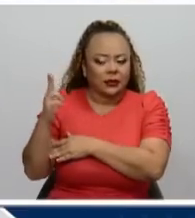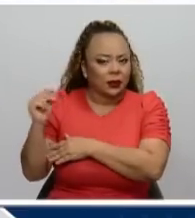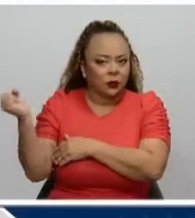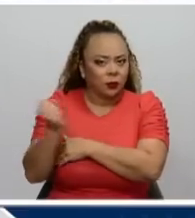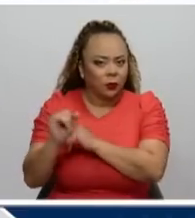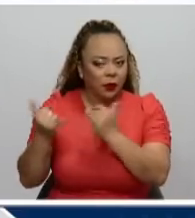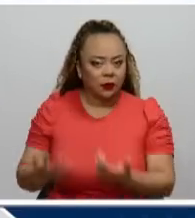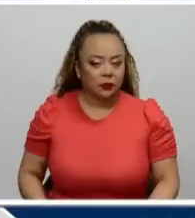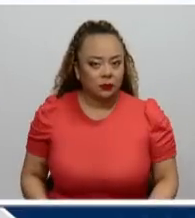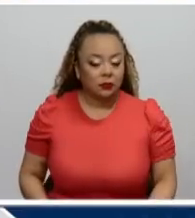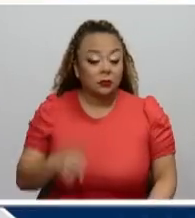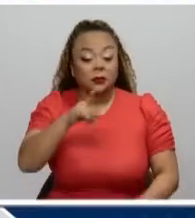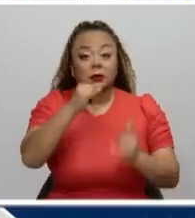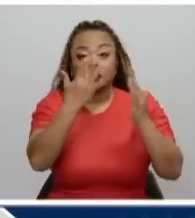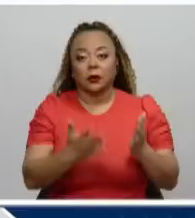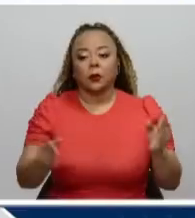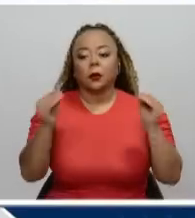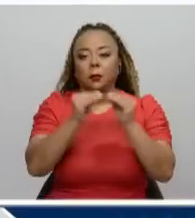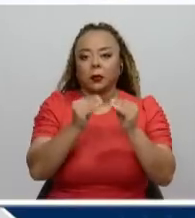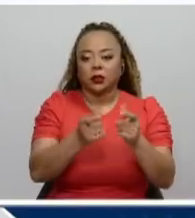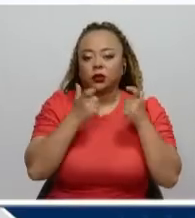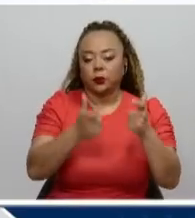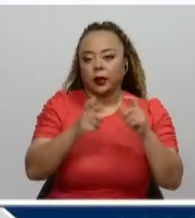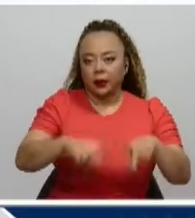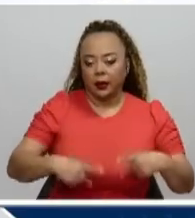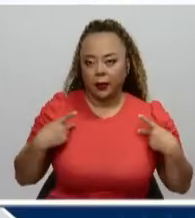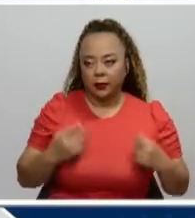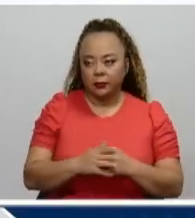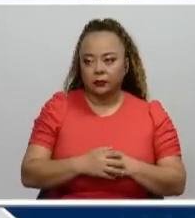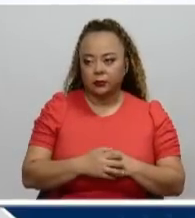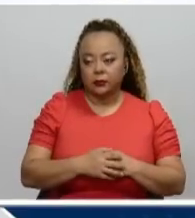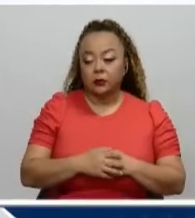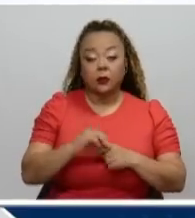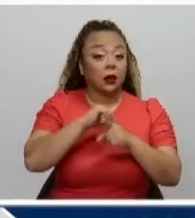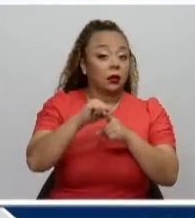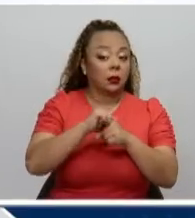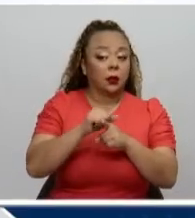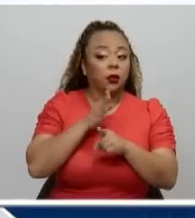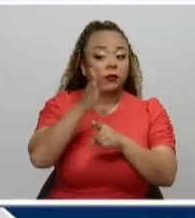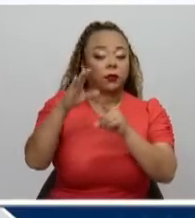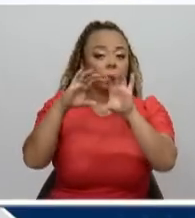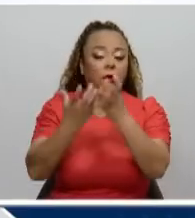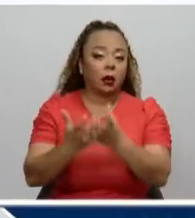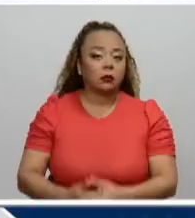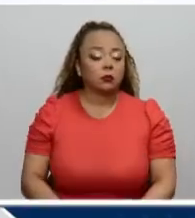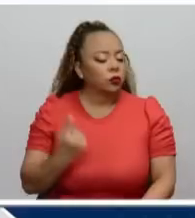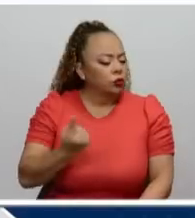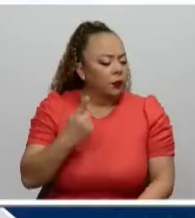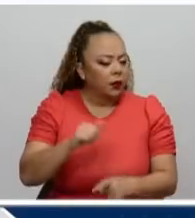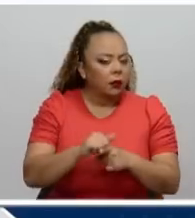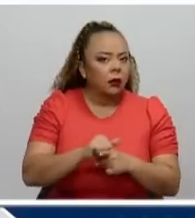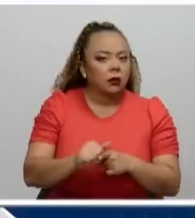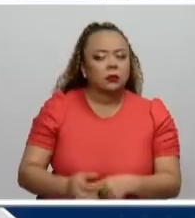lo ponen Cristian es el jugador es el jugador con más fortuna y más suerte en la vida apunta de entrenamientos fue un mundial porque